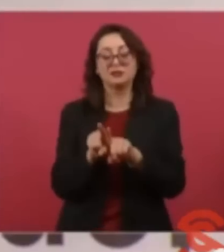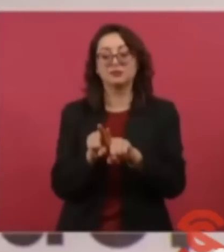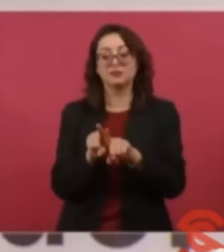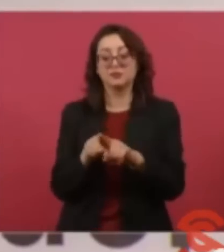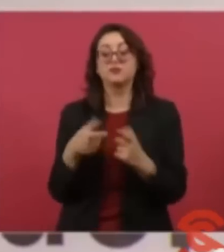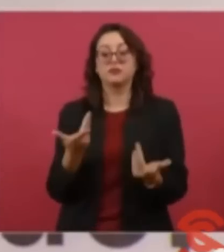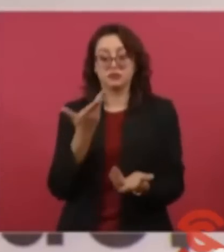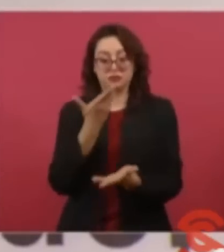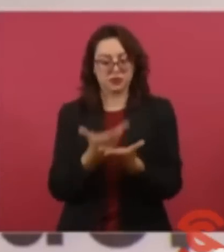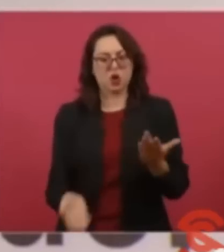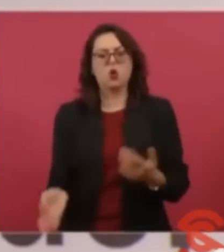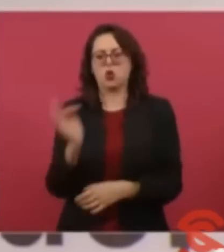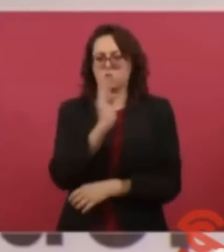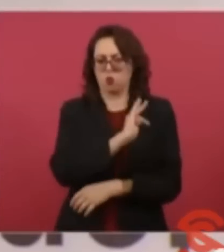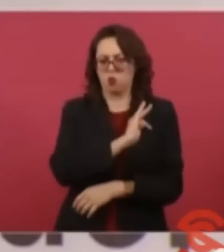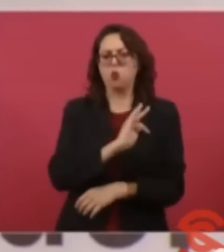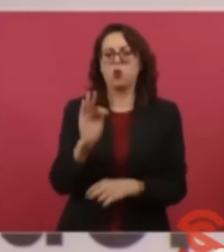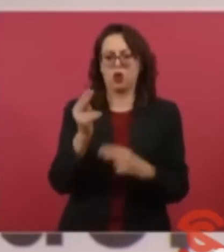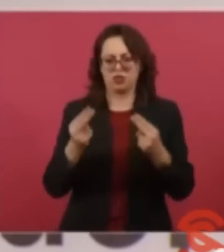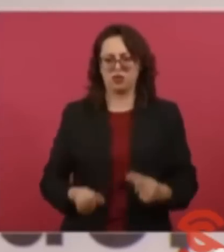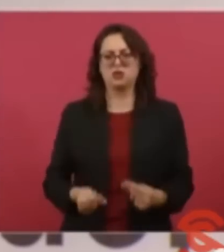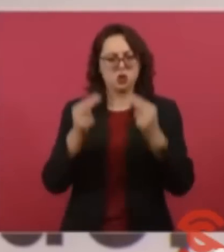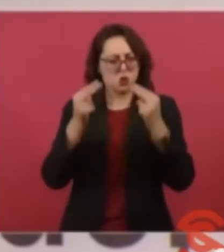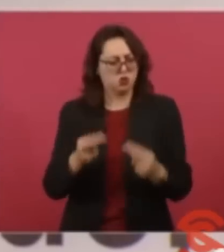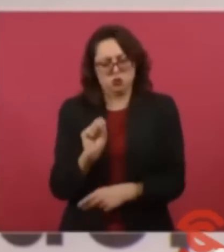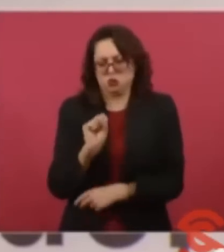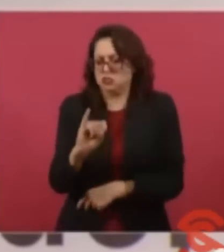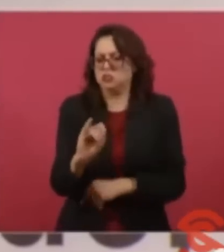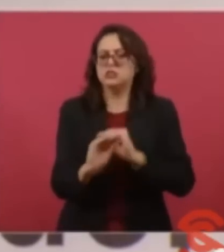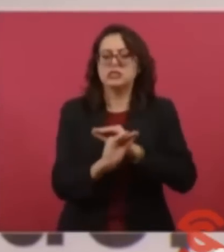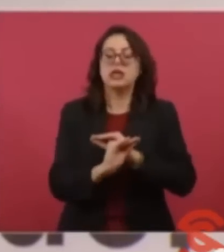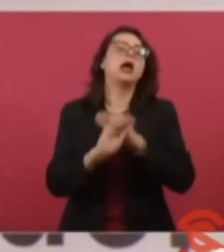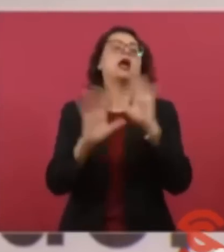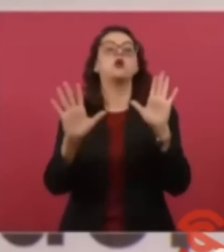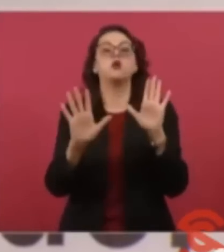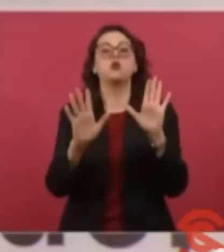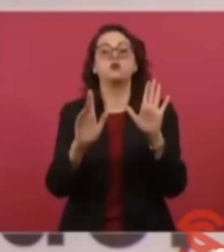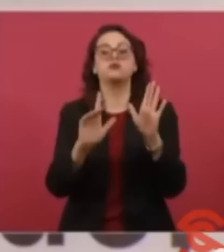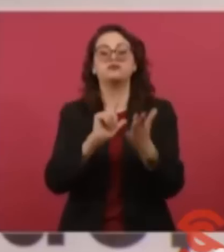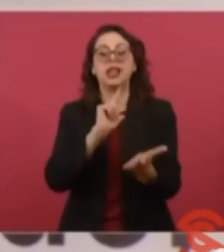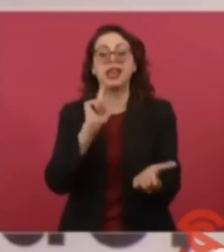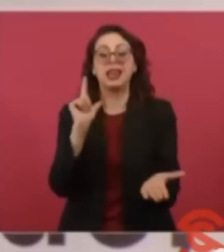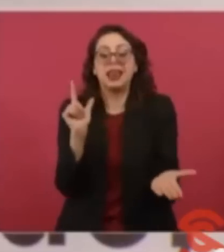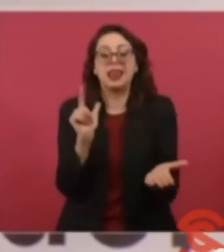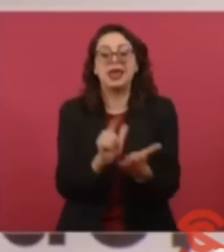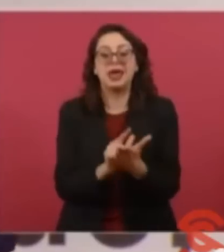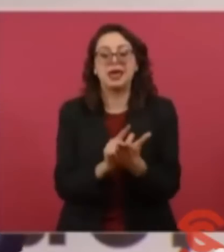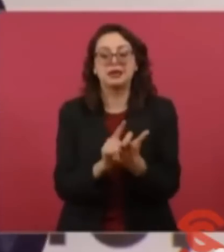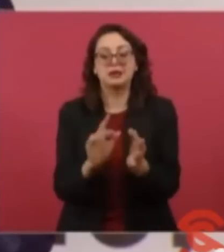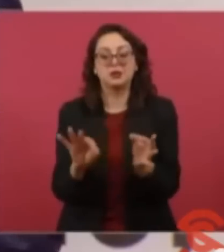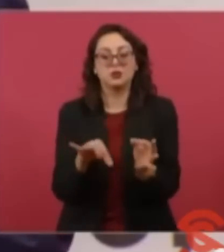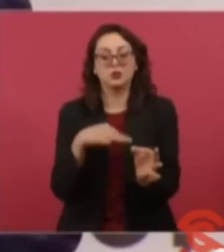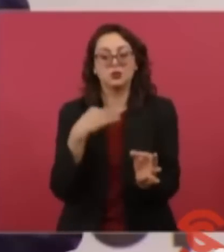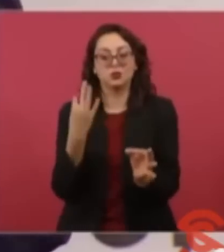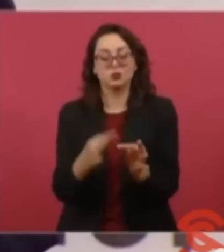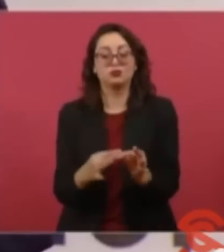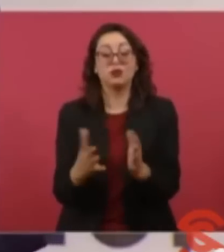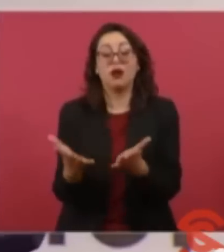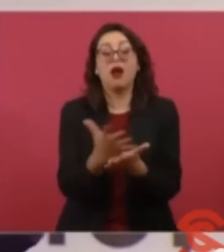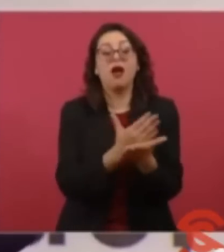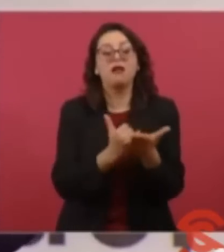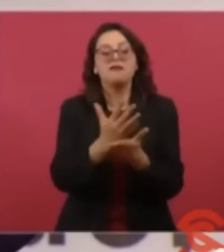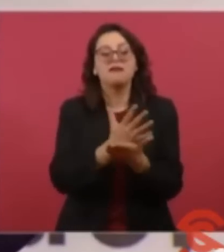lícitos con ganancias razonables. No se ha aumentado el precio de las gasolinas en